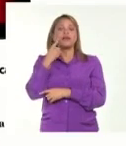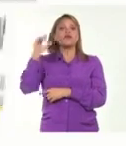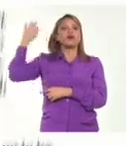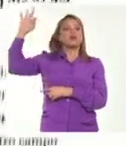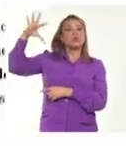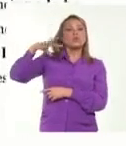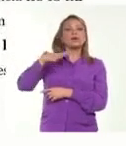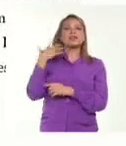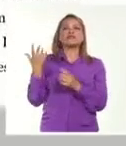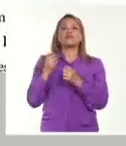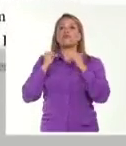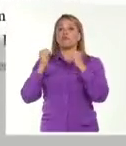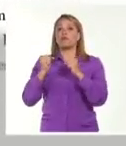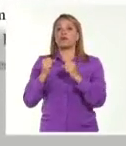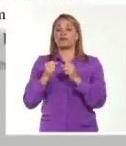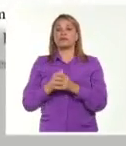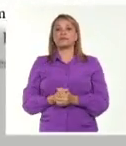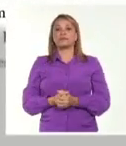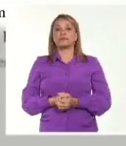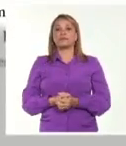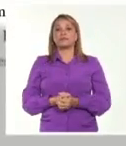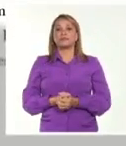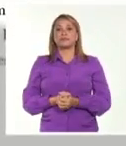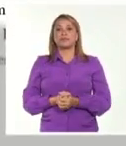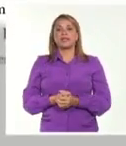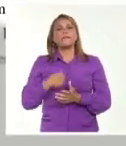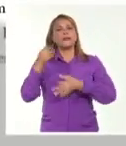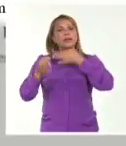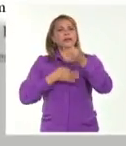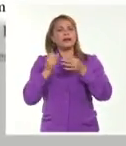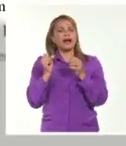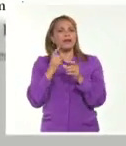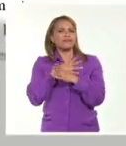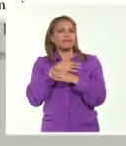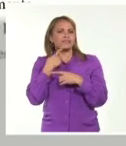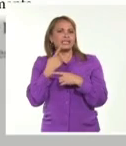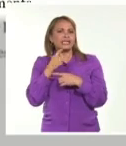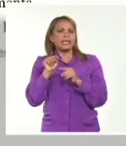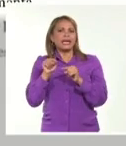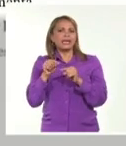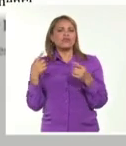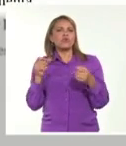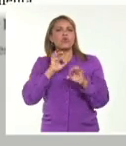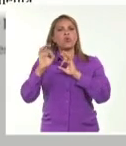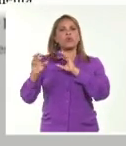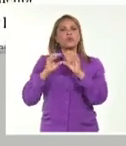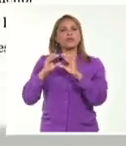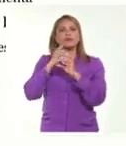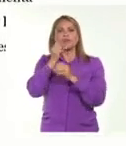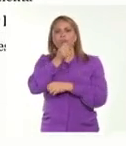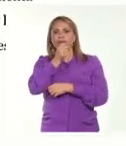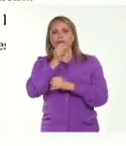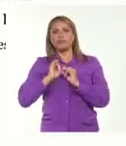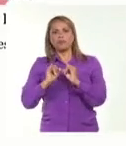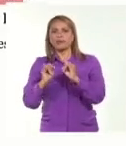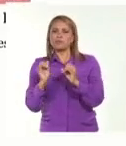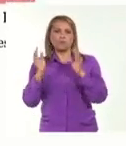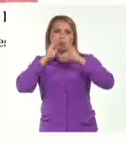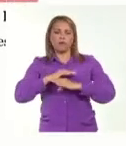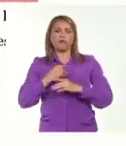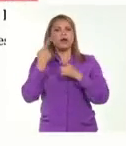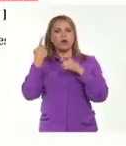solar alarmante. Pero en el cuerpo del texto aclaraban que esto no se había comunicado por canales oficiales. Otro